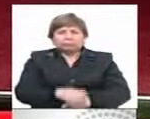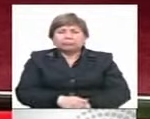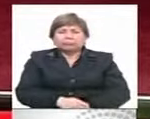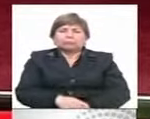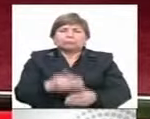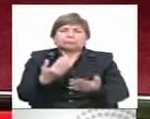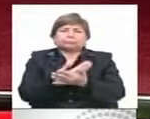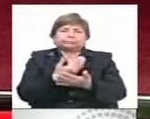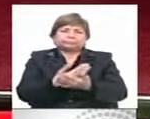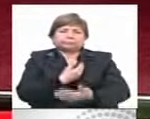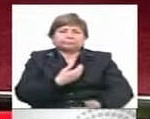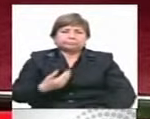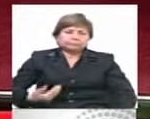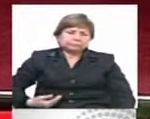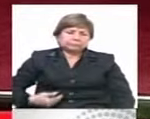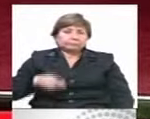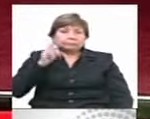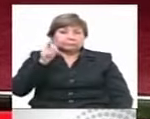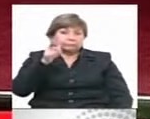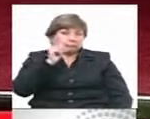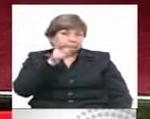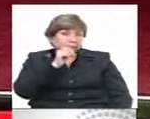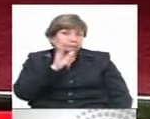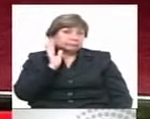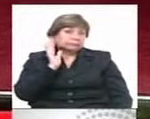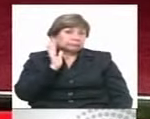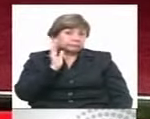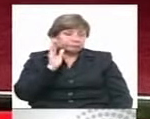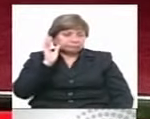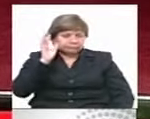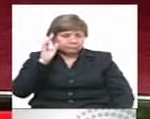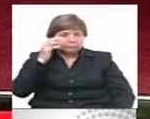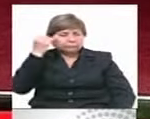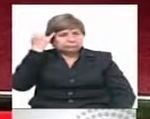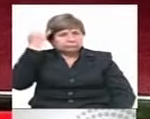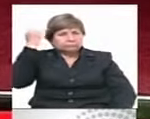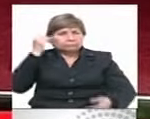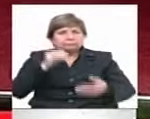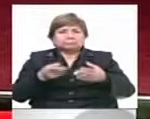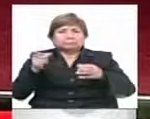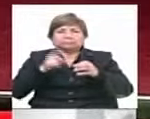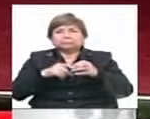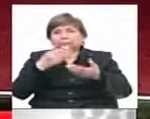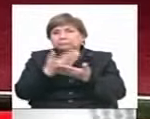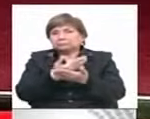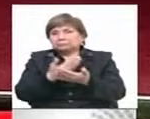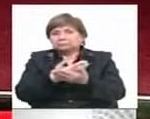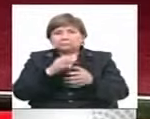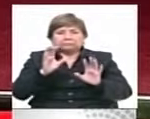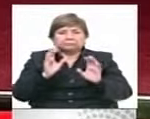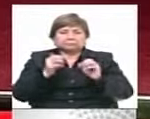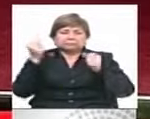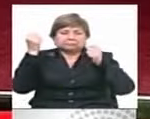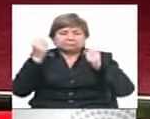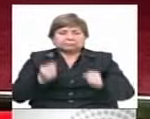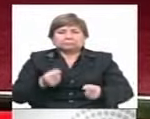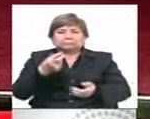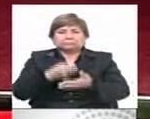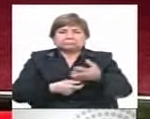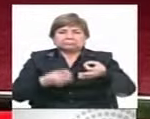nuevo gabinete, allá ustedes con sus felonías y abdicaciones al gran poder